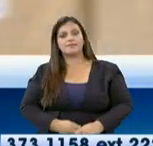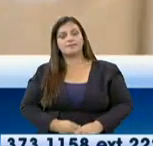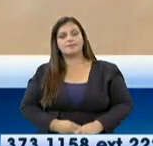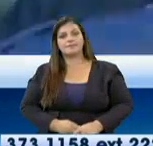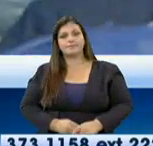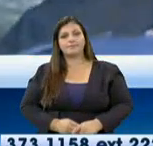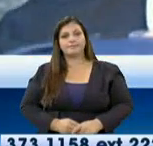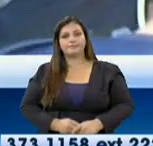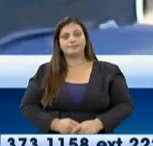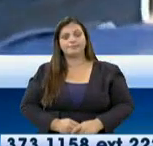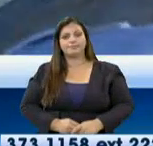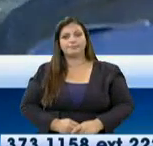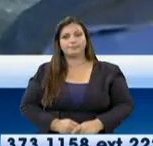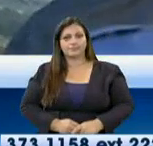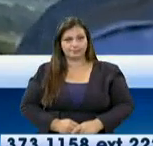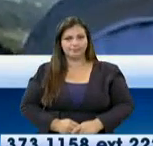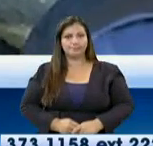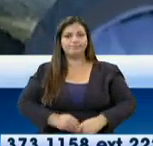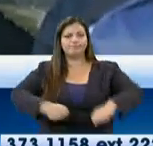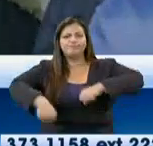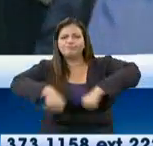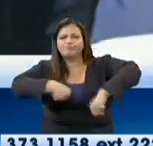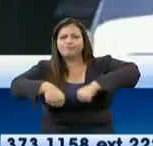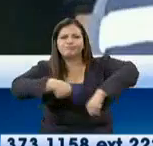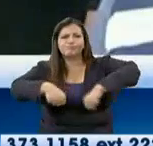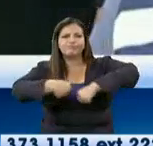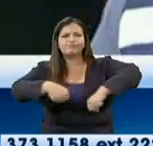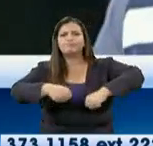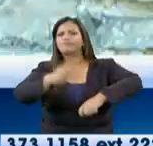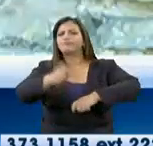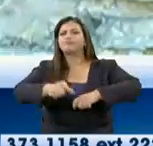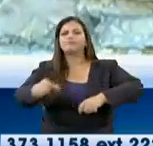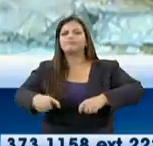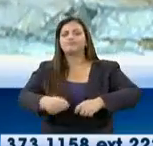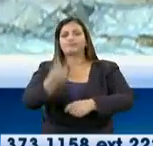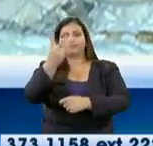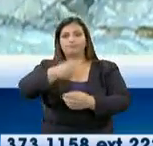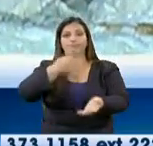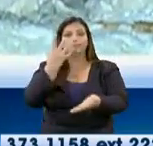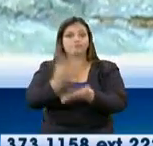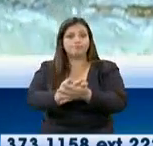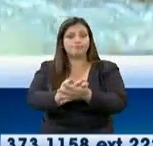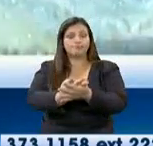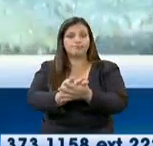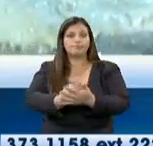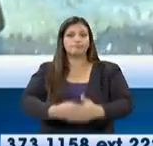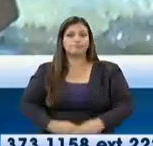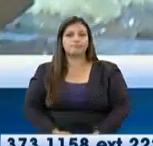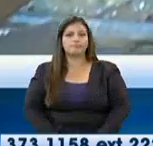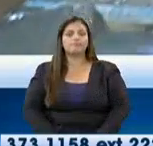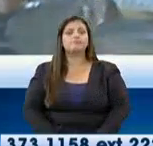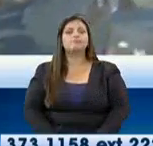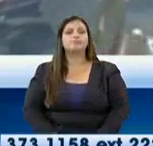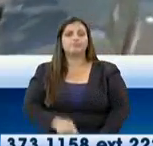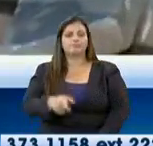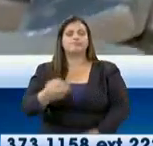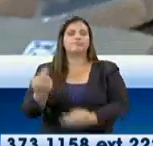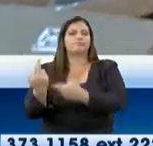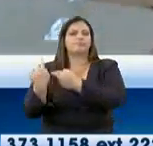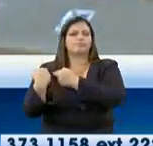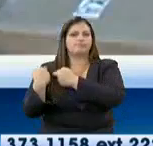sin conocer. Durante el operativo fueron aprehendidas dos personas, quienes en ese momento se encontraban a cargo